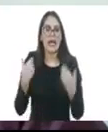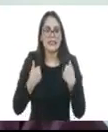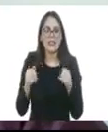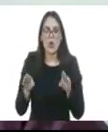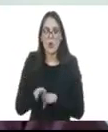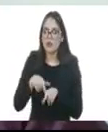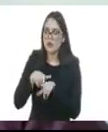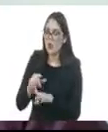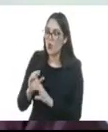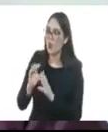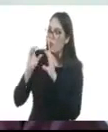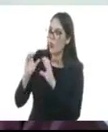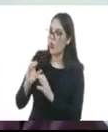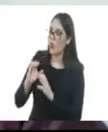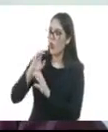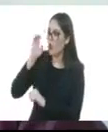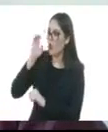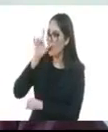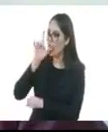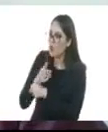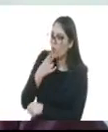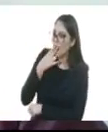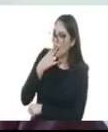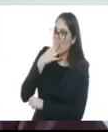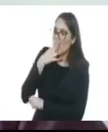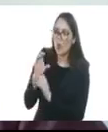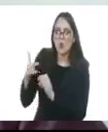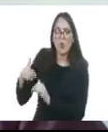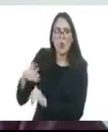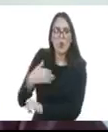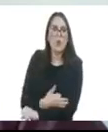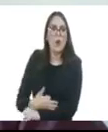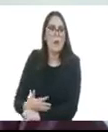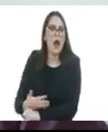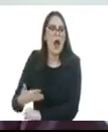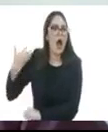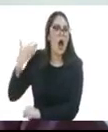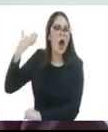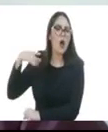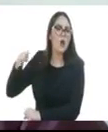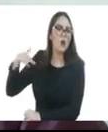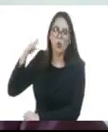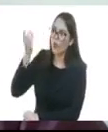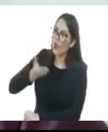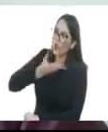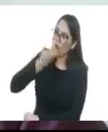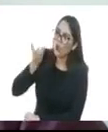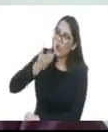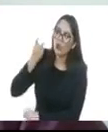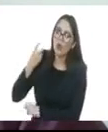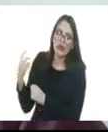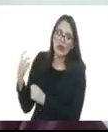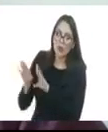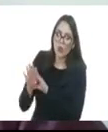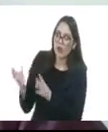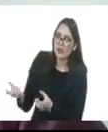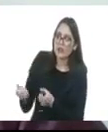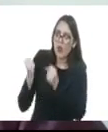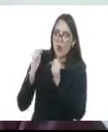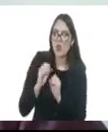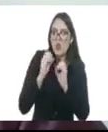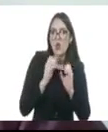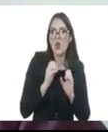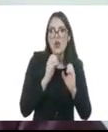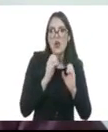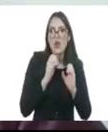un poco el legado de sus antepasados. Y aquí es donde, resumo lo que dice Eliana, se tiene que apoyar